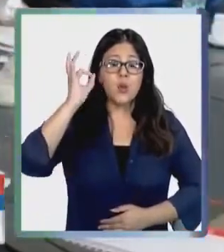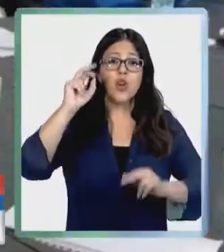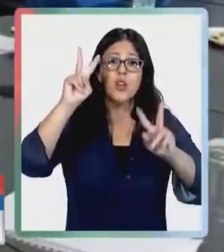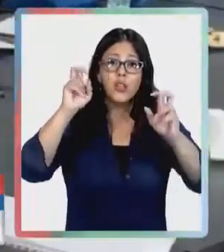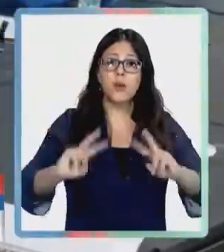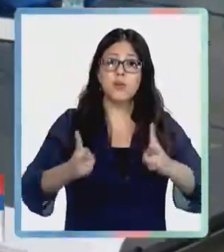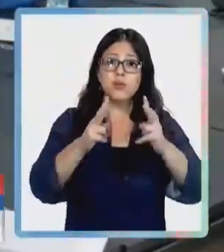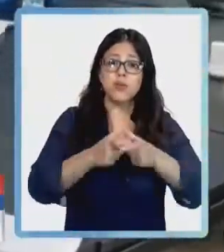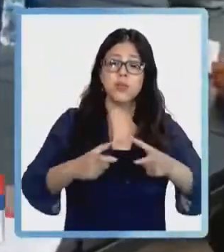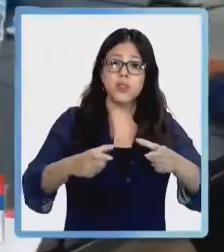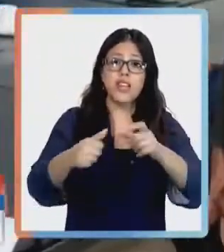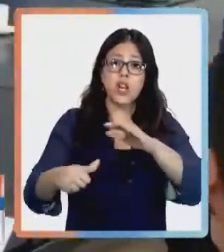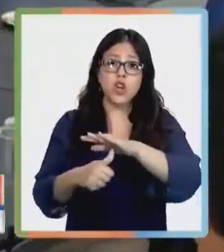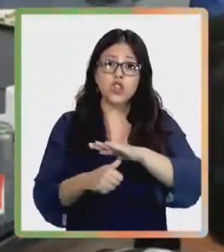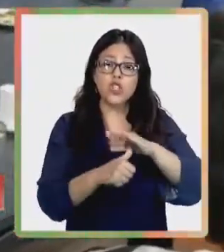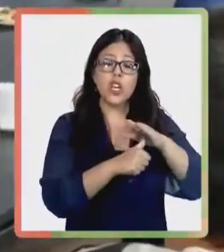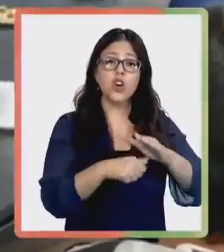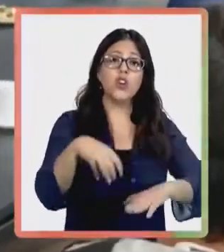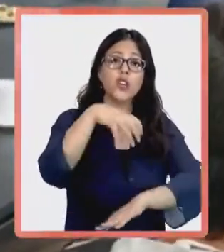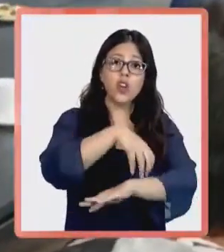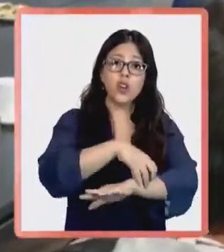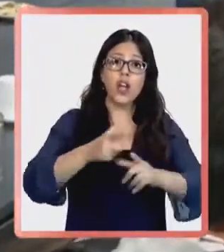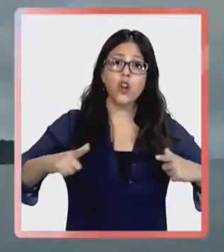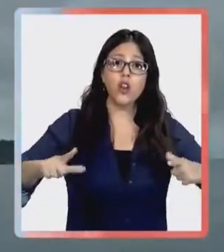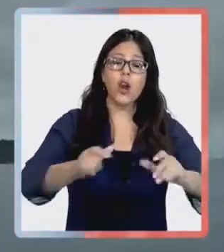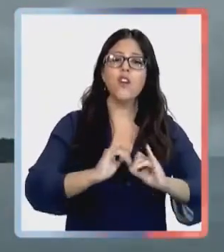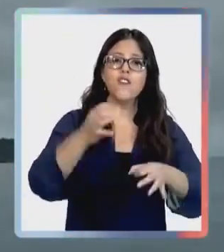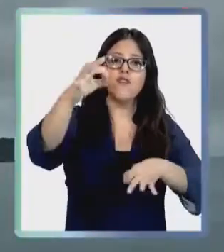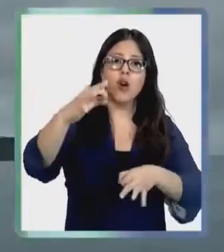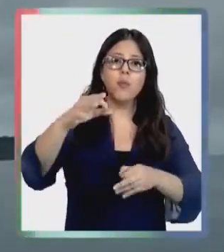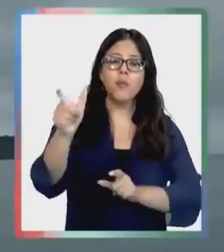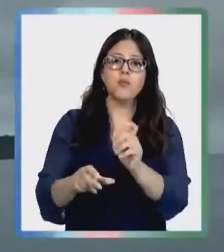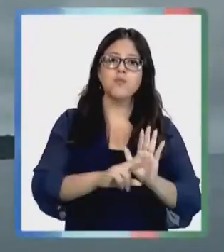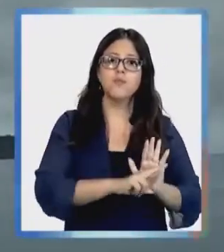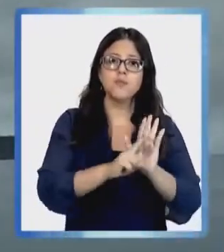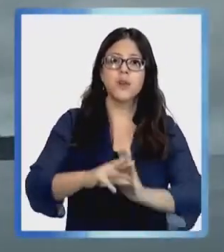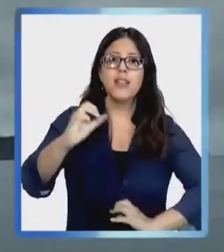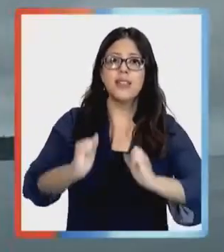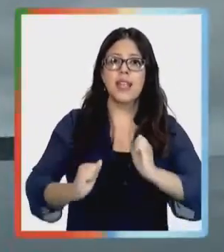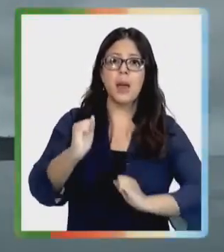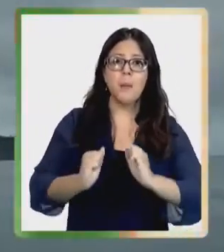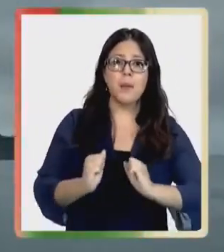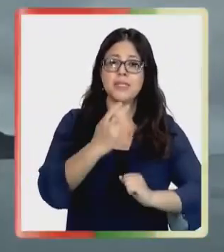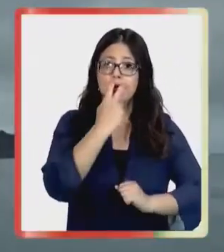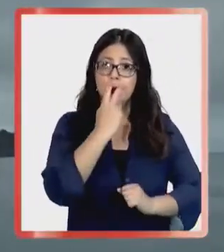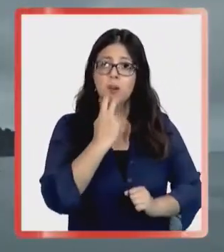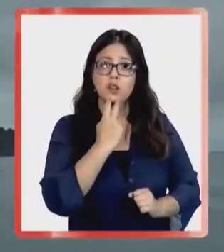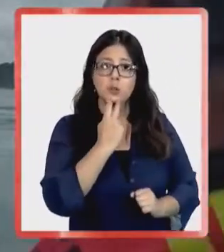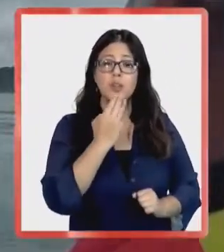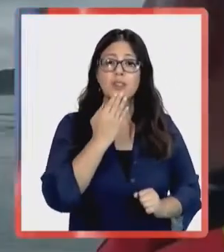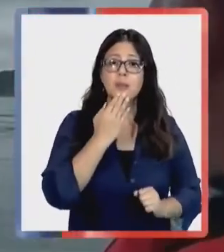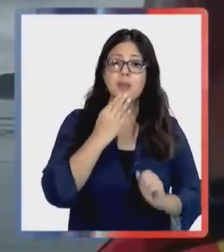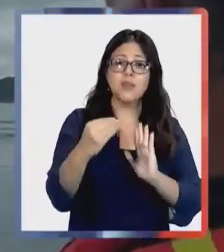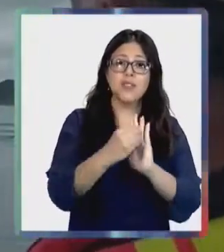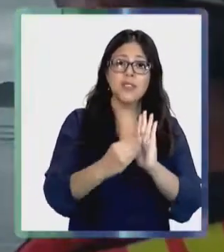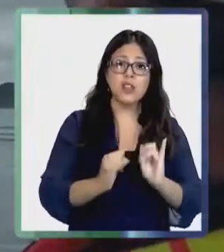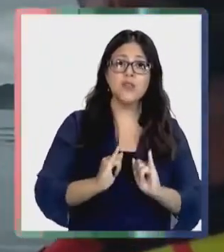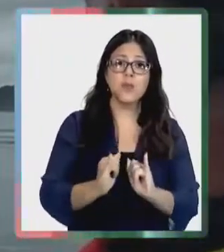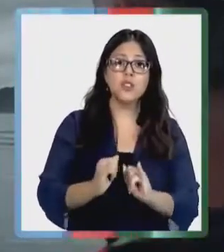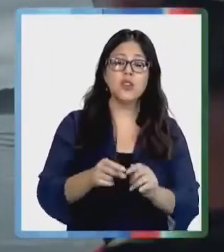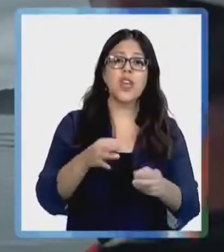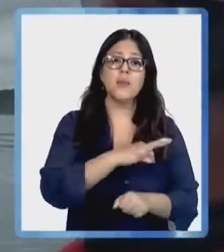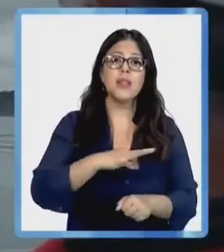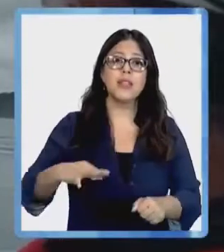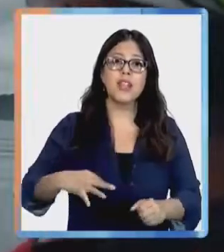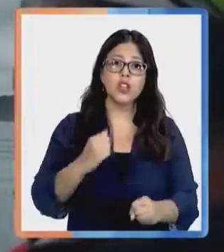entregado por representantes de la empresa portuaria de Puerto Montt y datos proporcionados por el Ministerio de Obras Públicas. Aquí se detalla que la altura del futuro